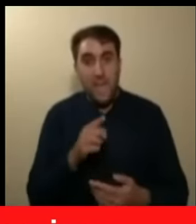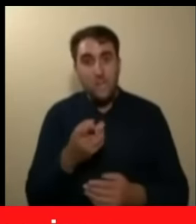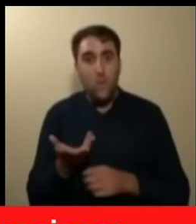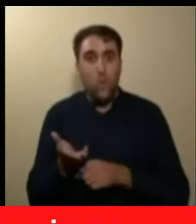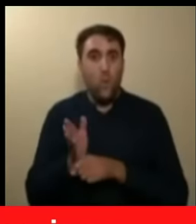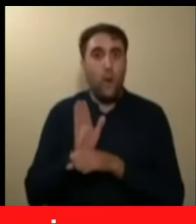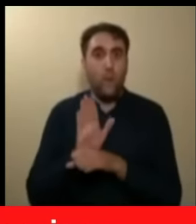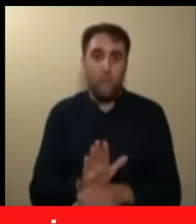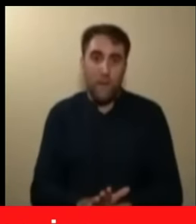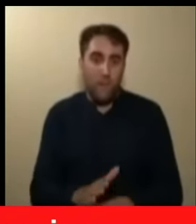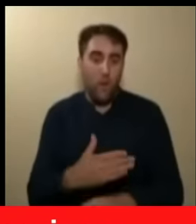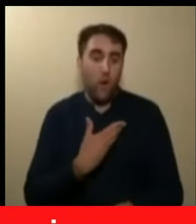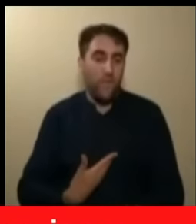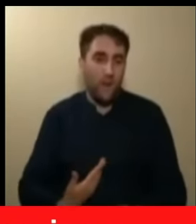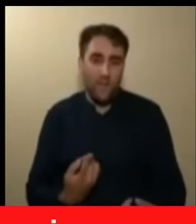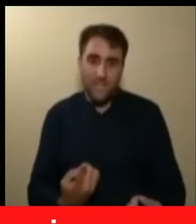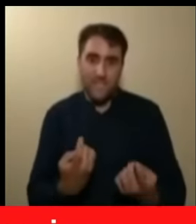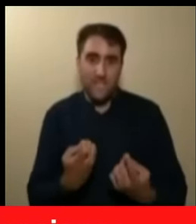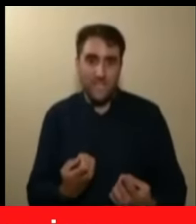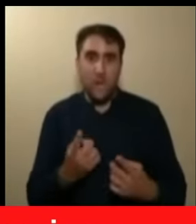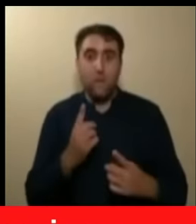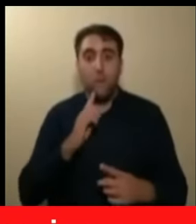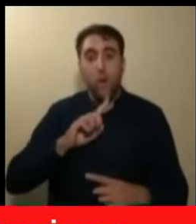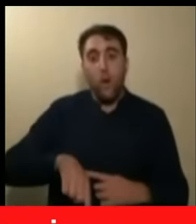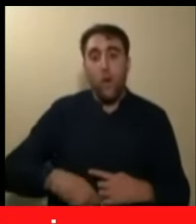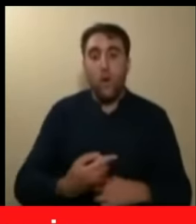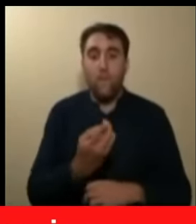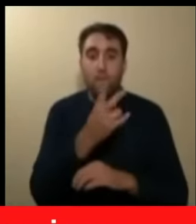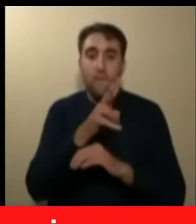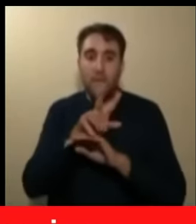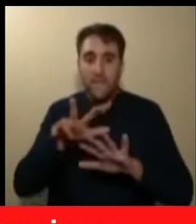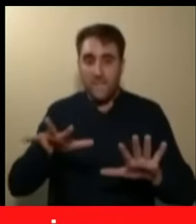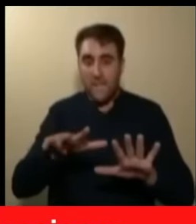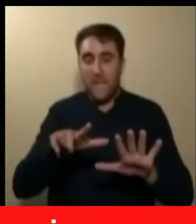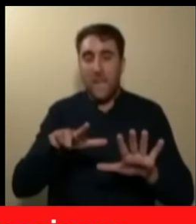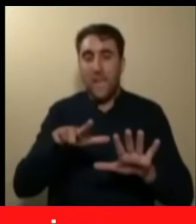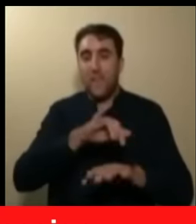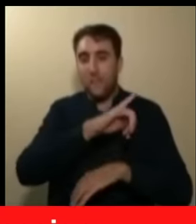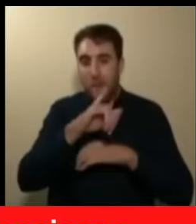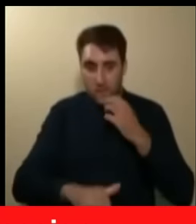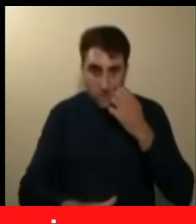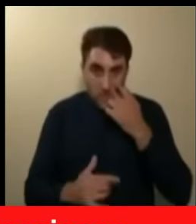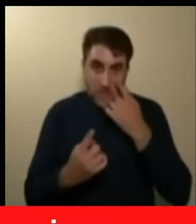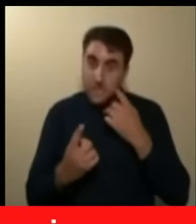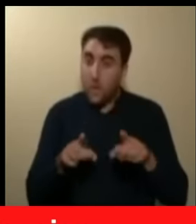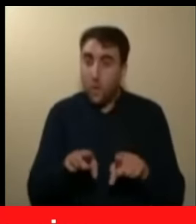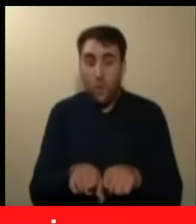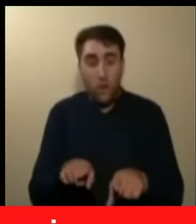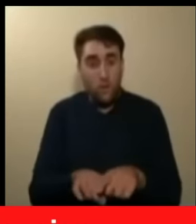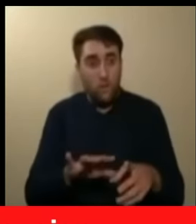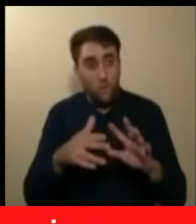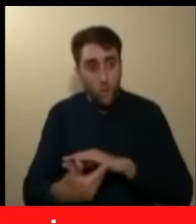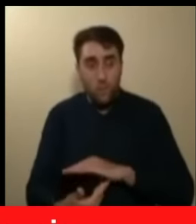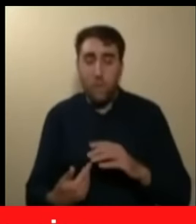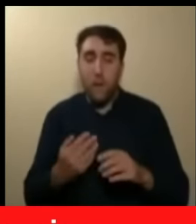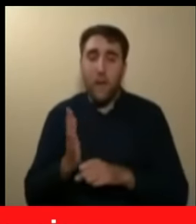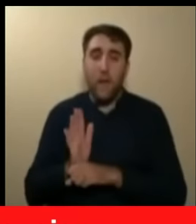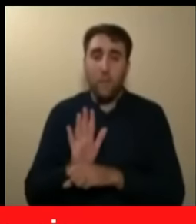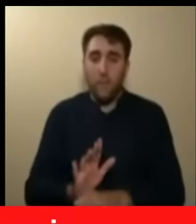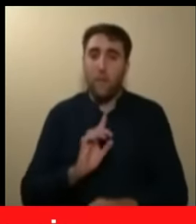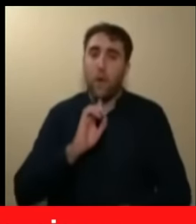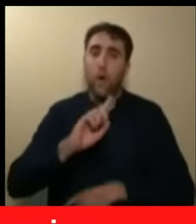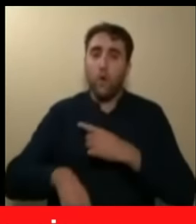que el gobierno necesita ver en las urnas el próximo domingo 27. ¿Para qué? Para poder continuar seguir